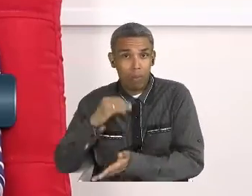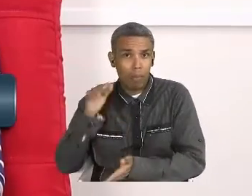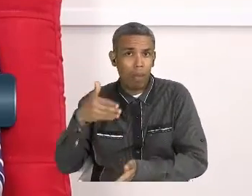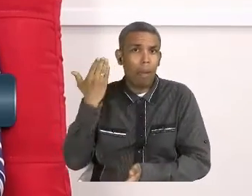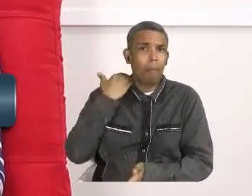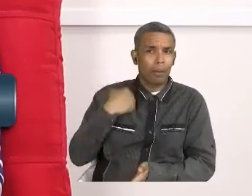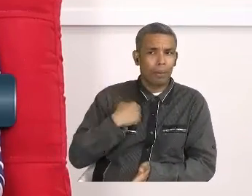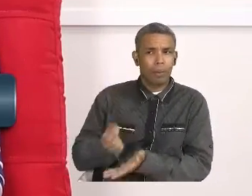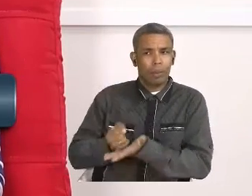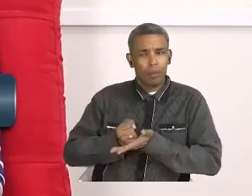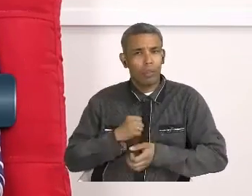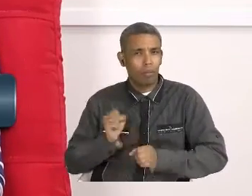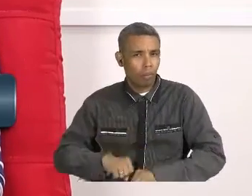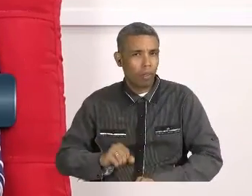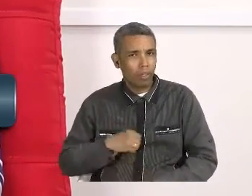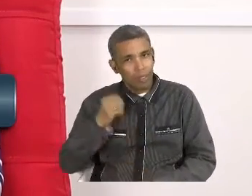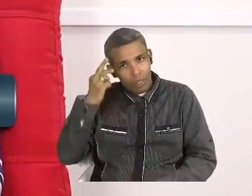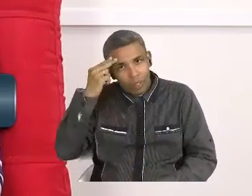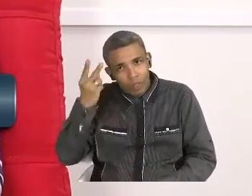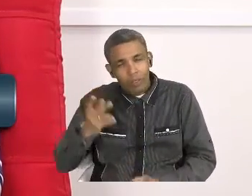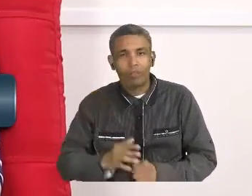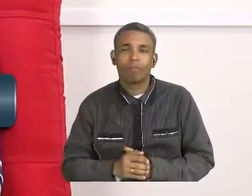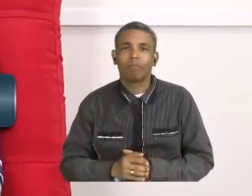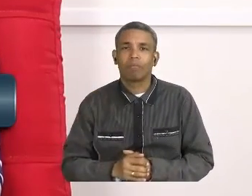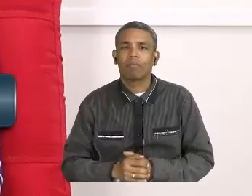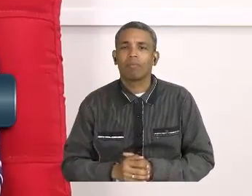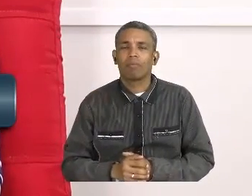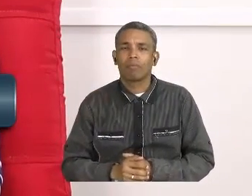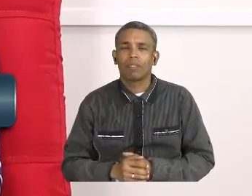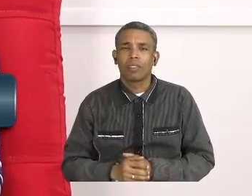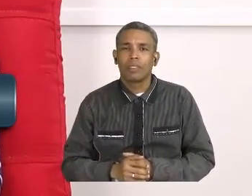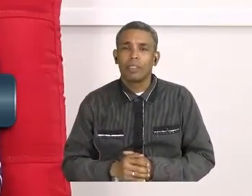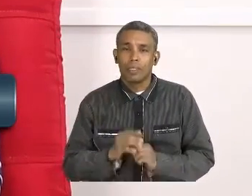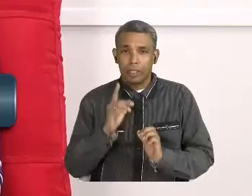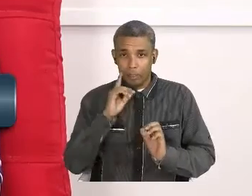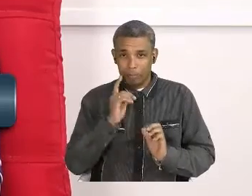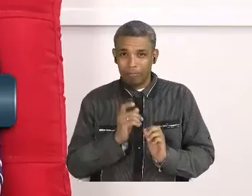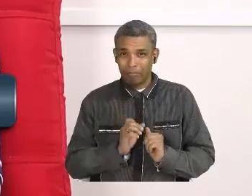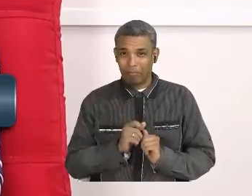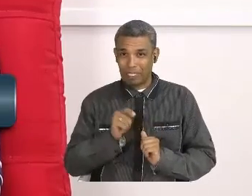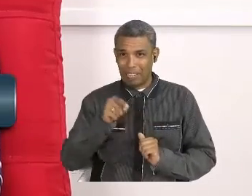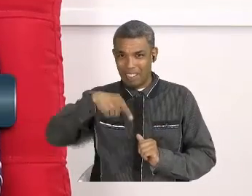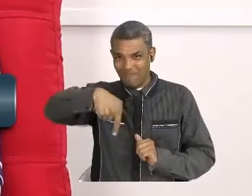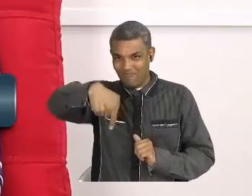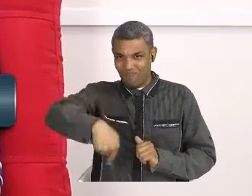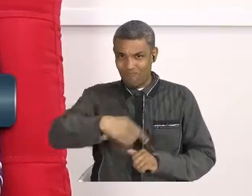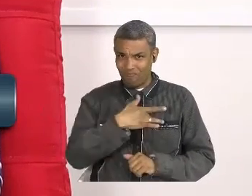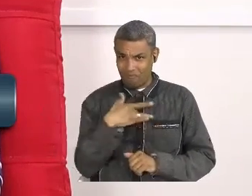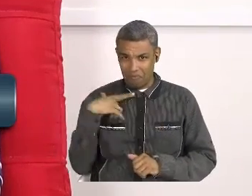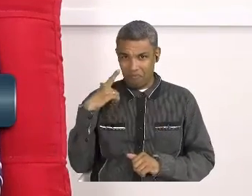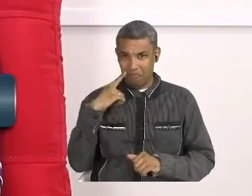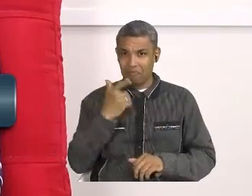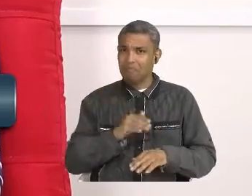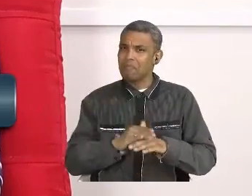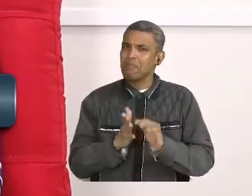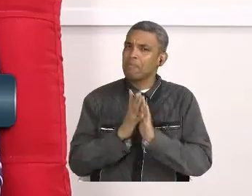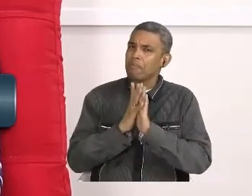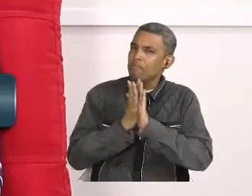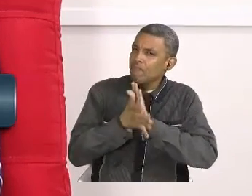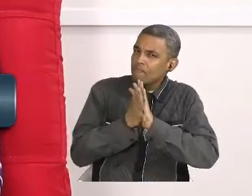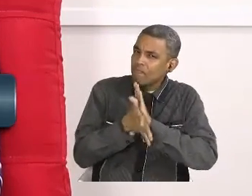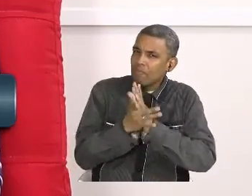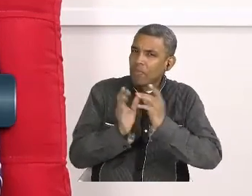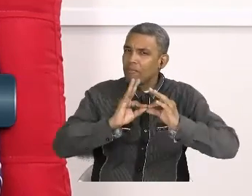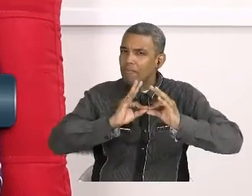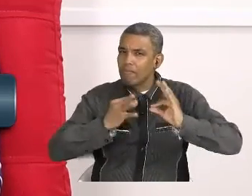Bueno, y de regreso con nuestro tema del día, les enviamos de parte de Primero la Salud y Enlace Televisión un abrazo fraternal a todas las